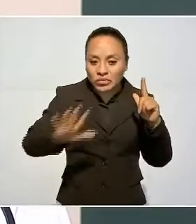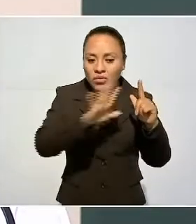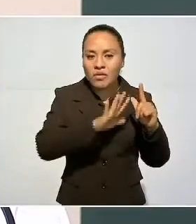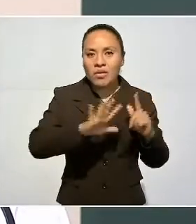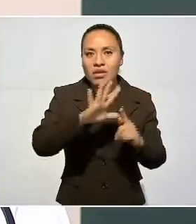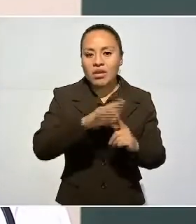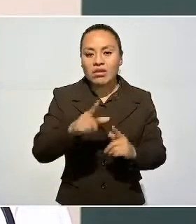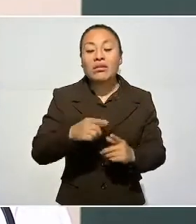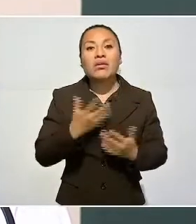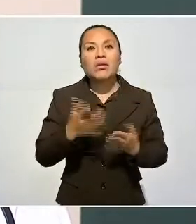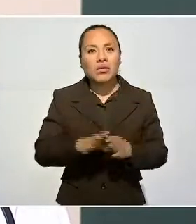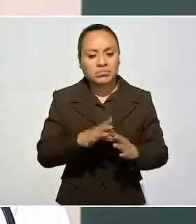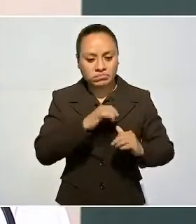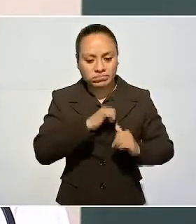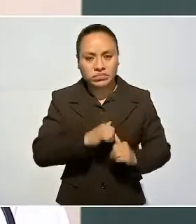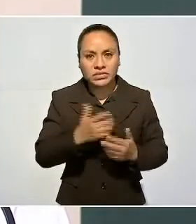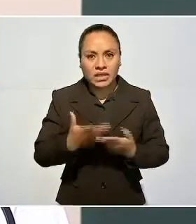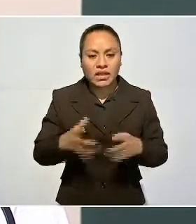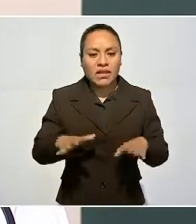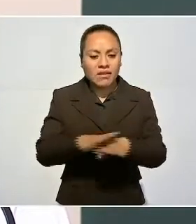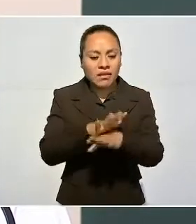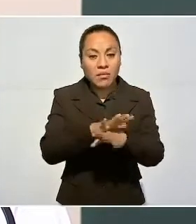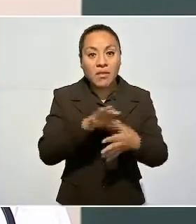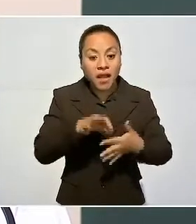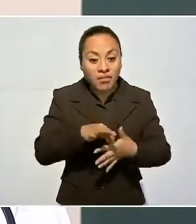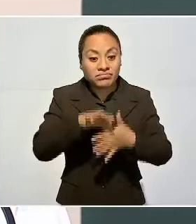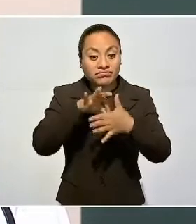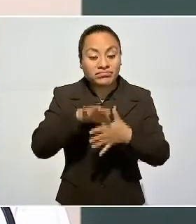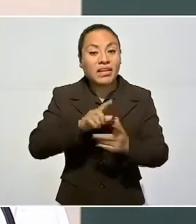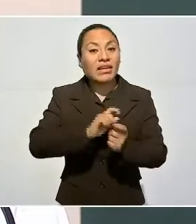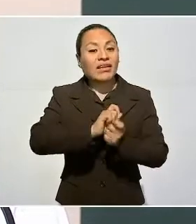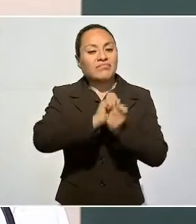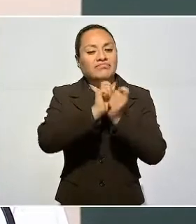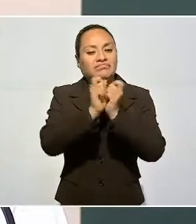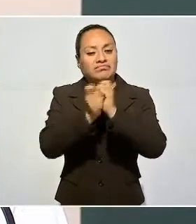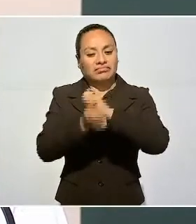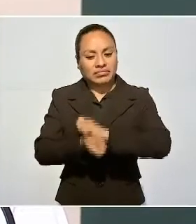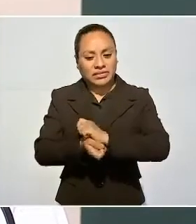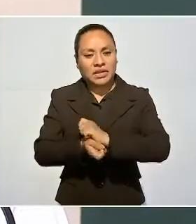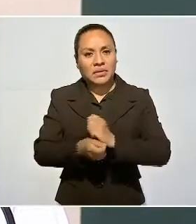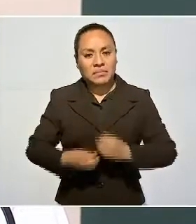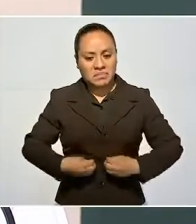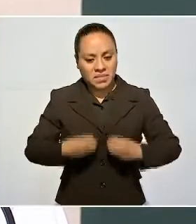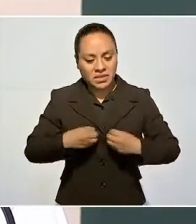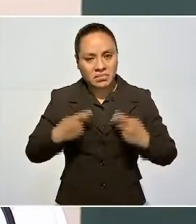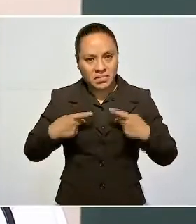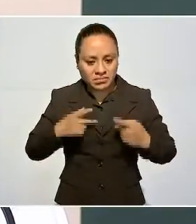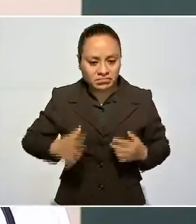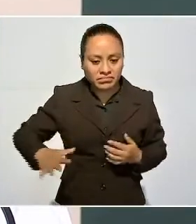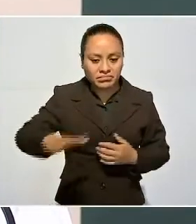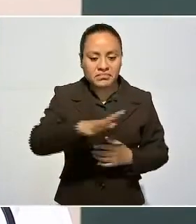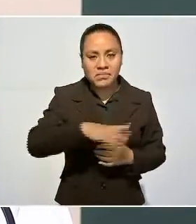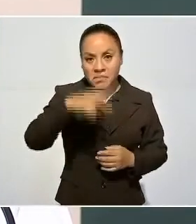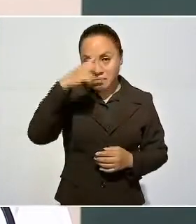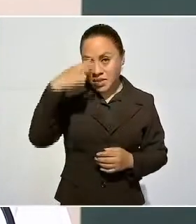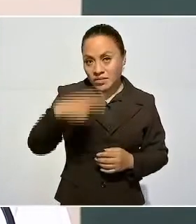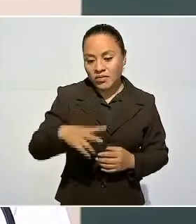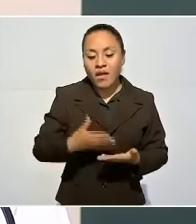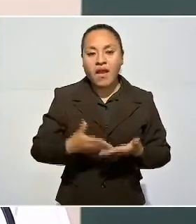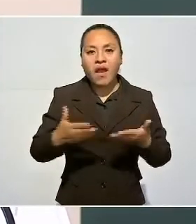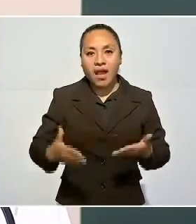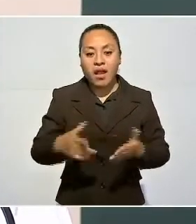los protagonistas de la presente transformación a favor de la vida pública de México. En este mes, con la